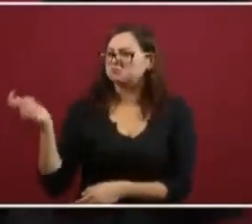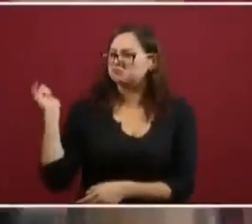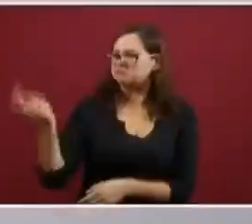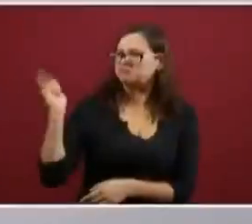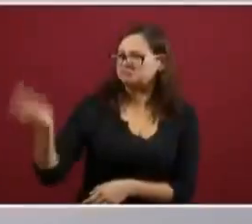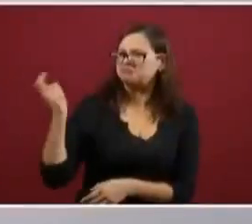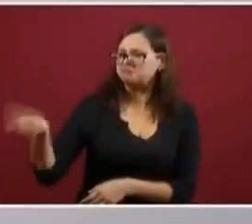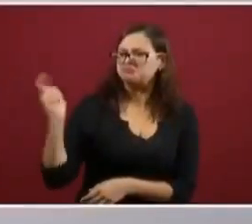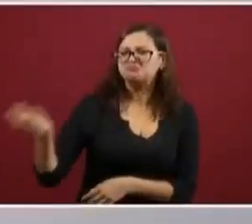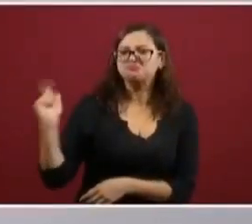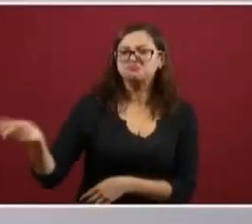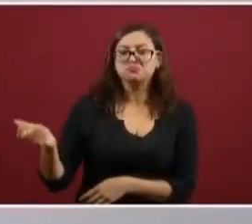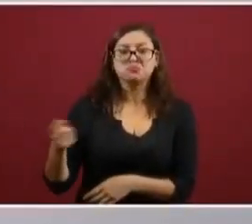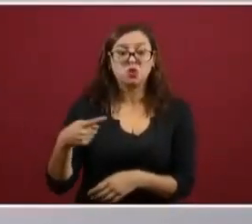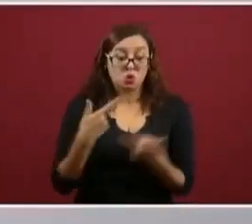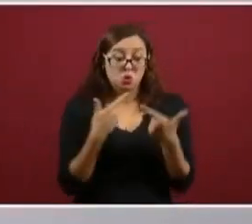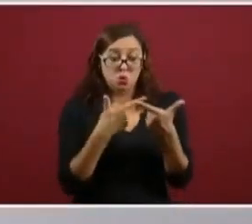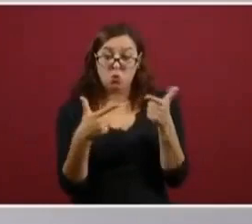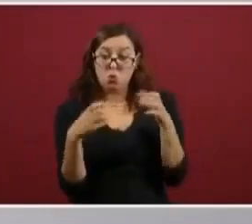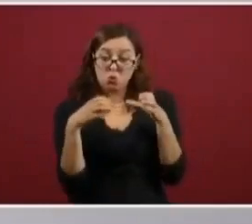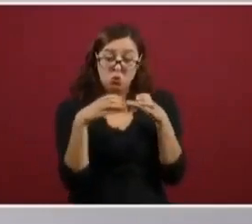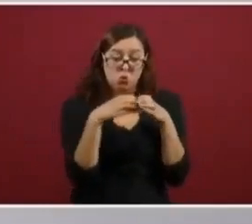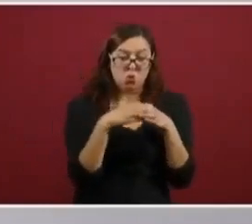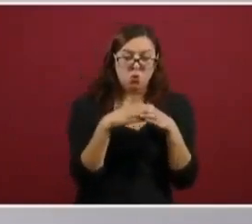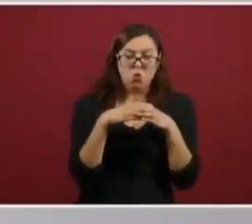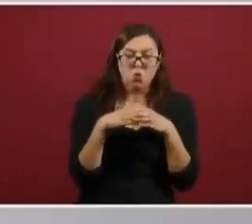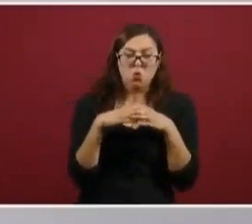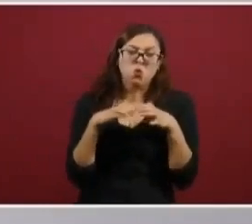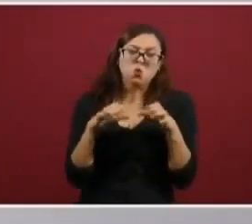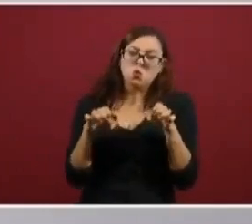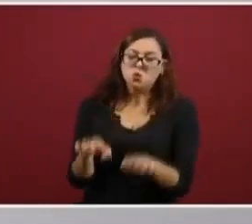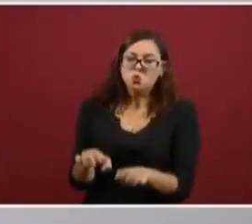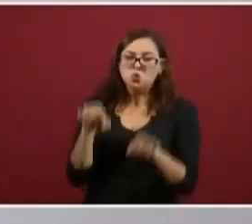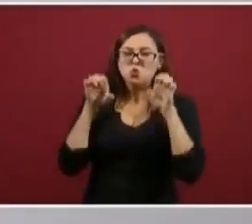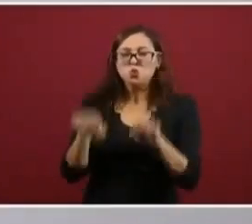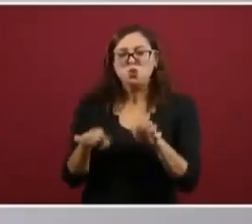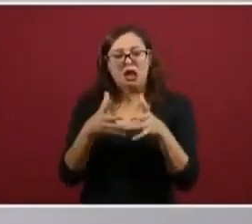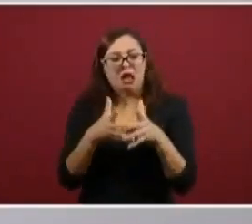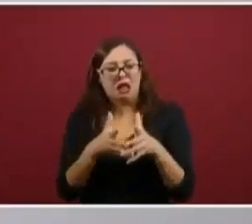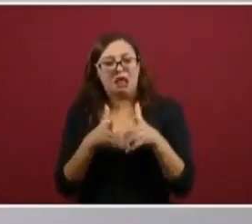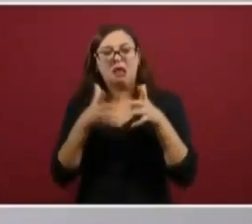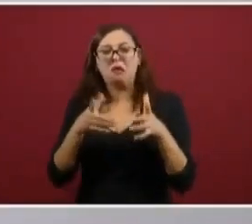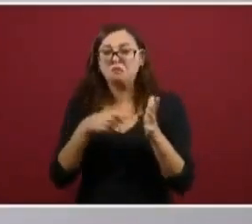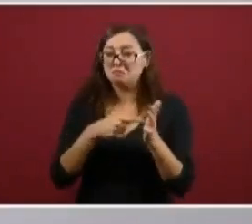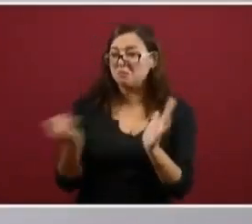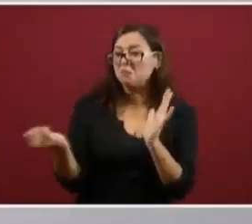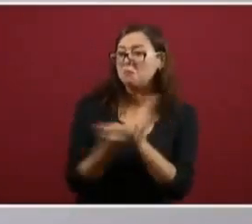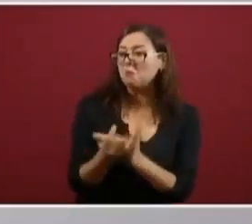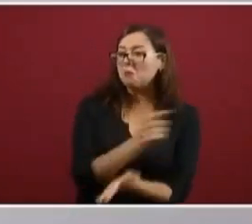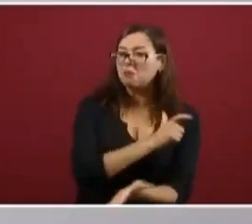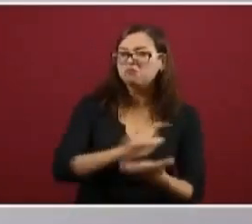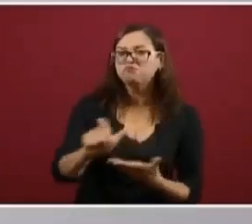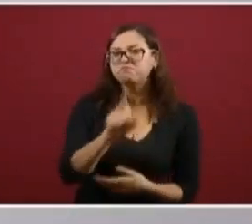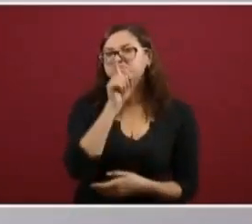los de Mero arriba un grupo una élite nunca pagaron